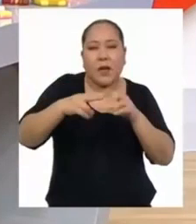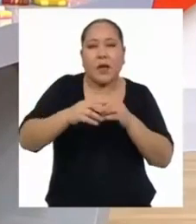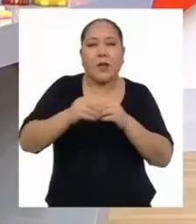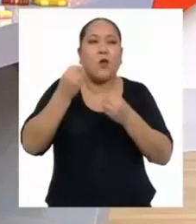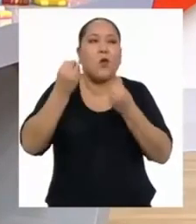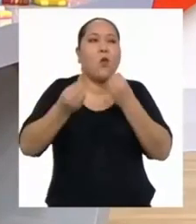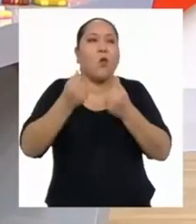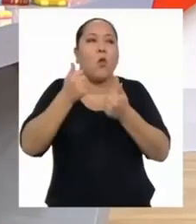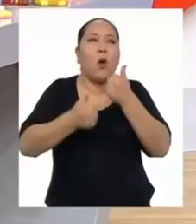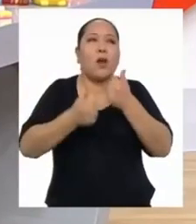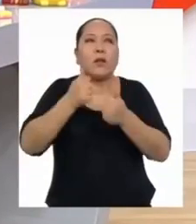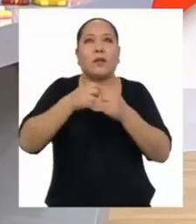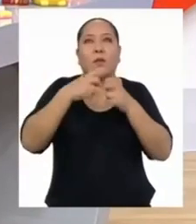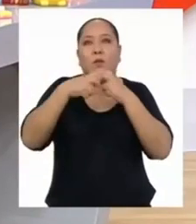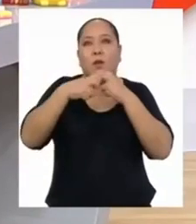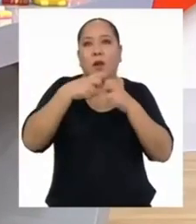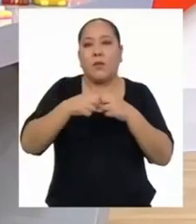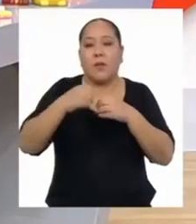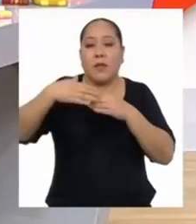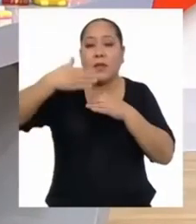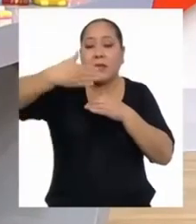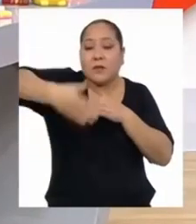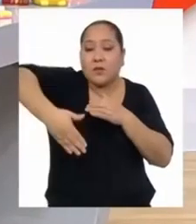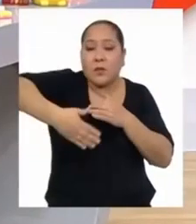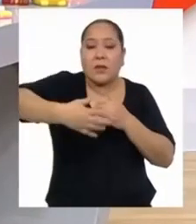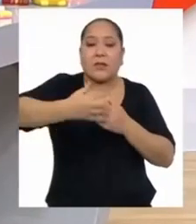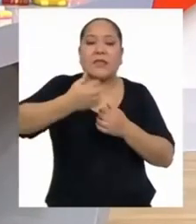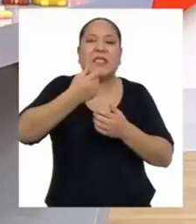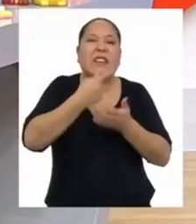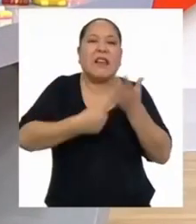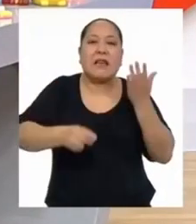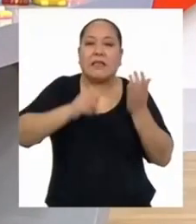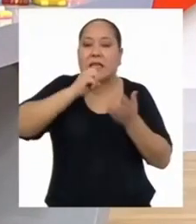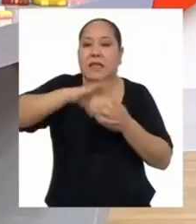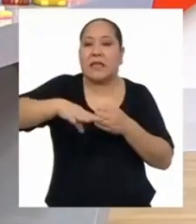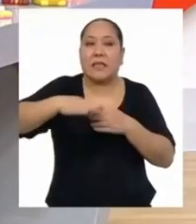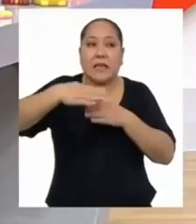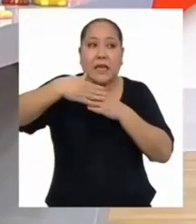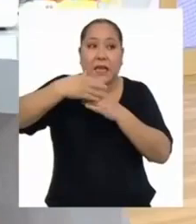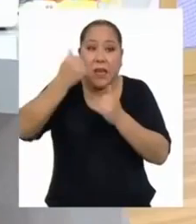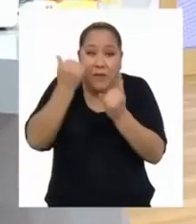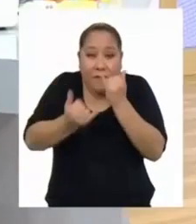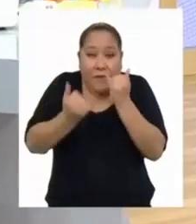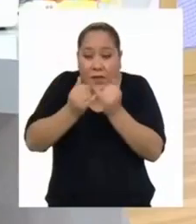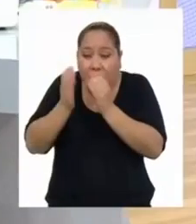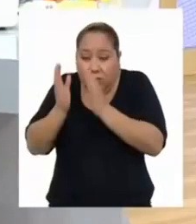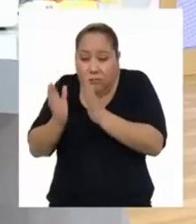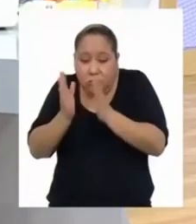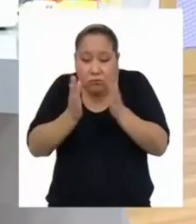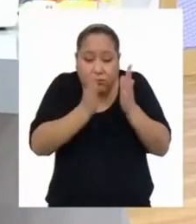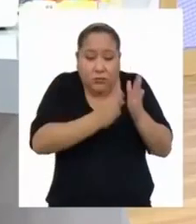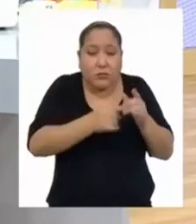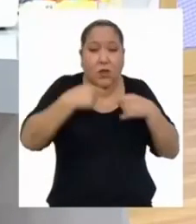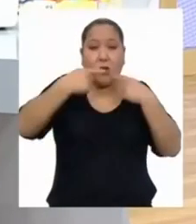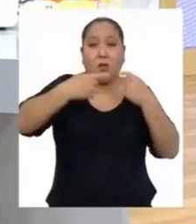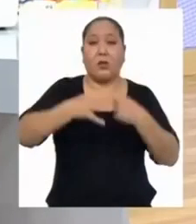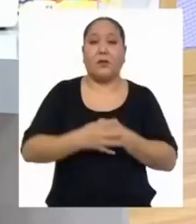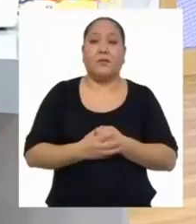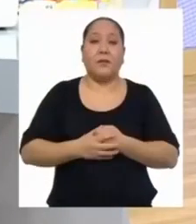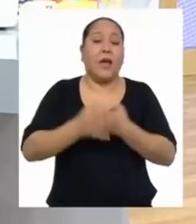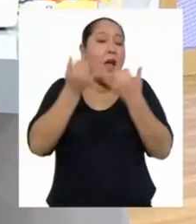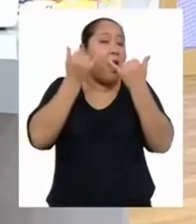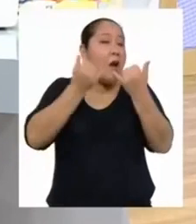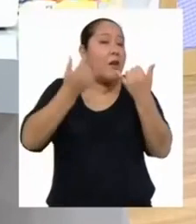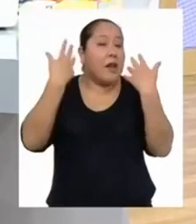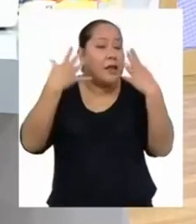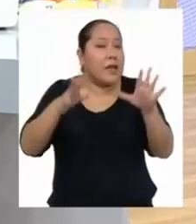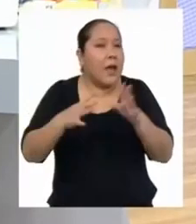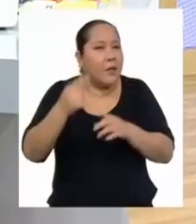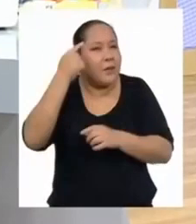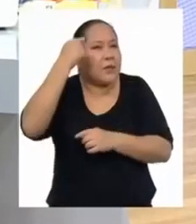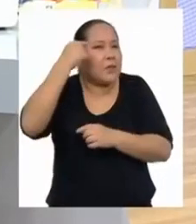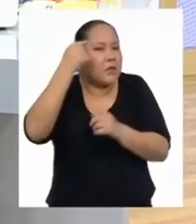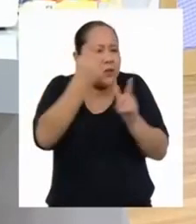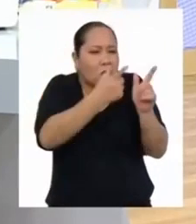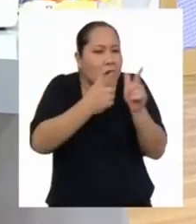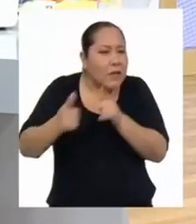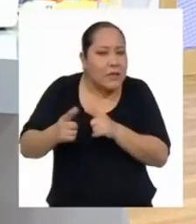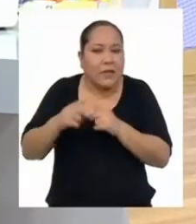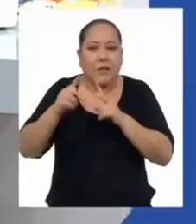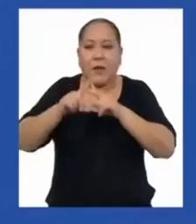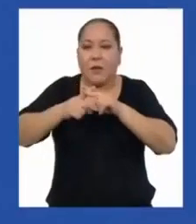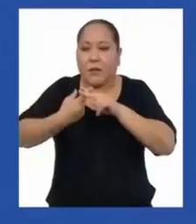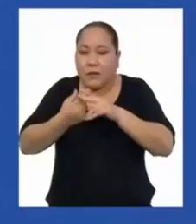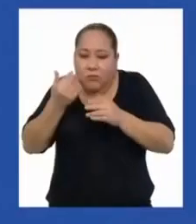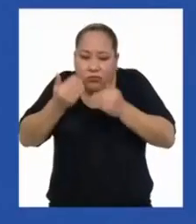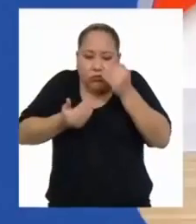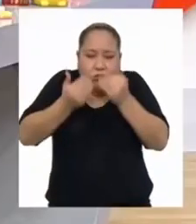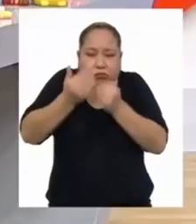del contenido y finalmente el orden de los hechos a contar. Ahora sí, creo que ya estoy lista para empezar con la planificación